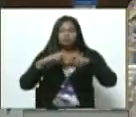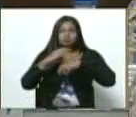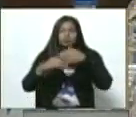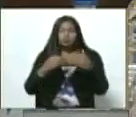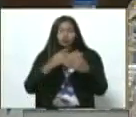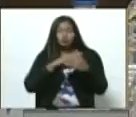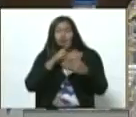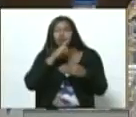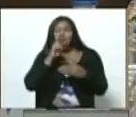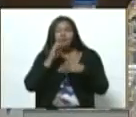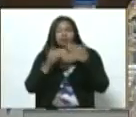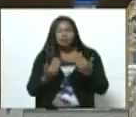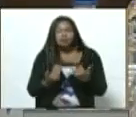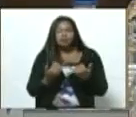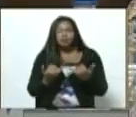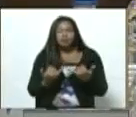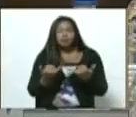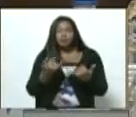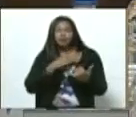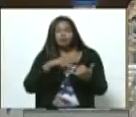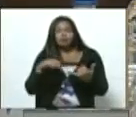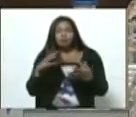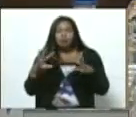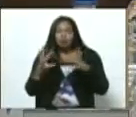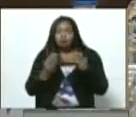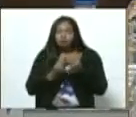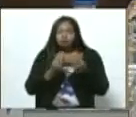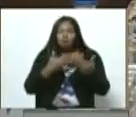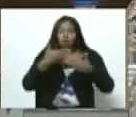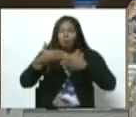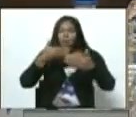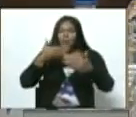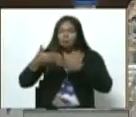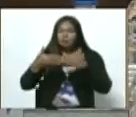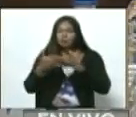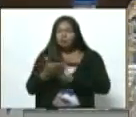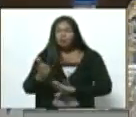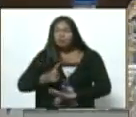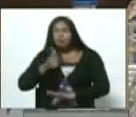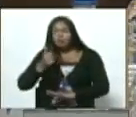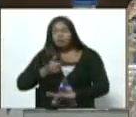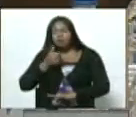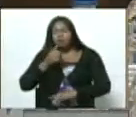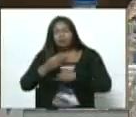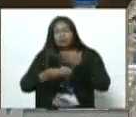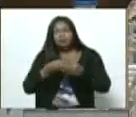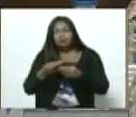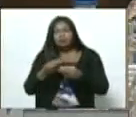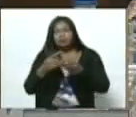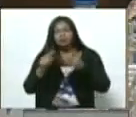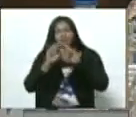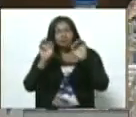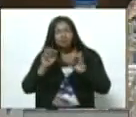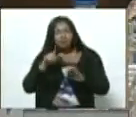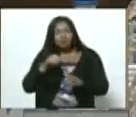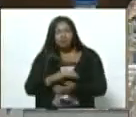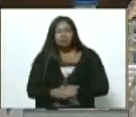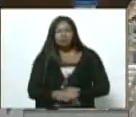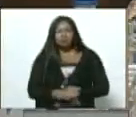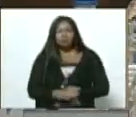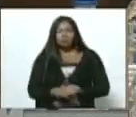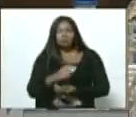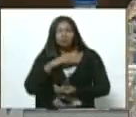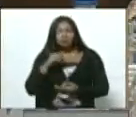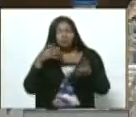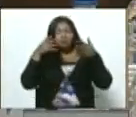esos nombres. Vamos entonces simplemente a compartir cualquier objeción que se hayan tenido de otro tipo, ya no formal,